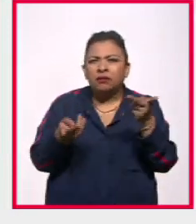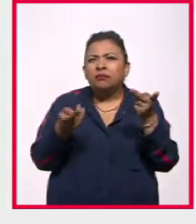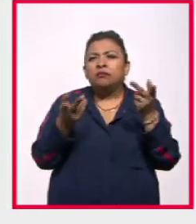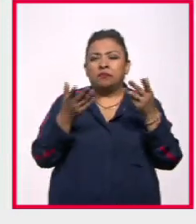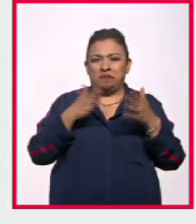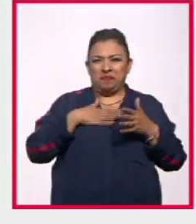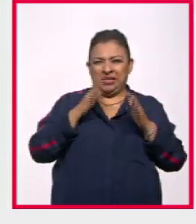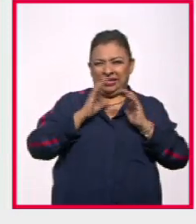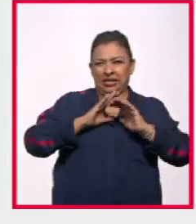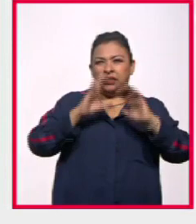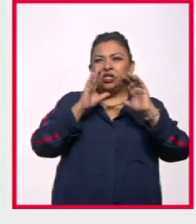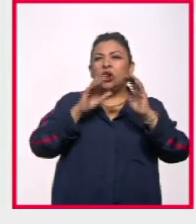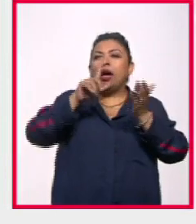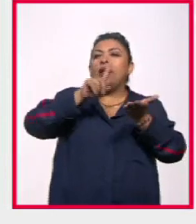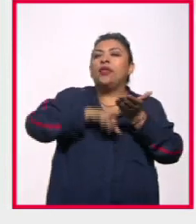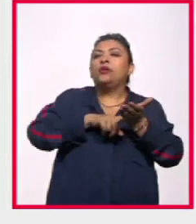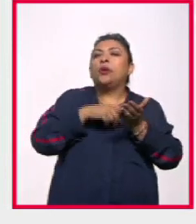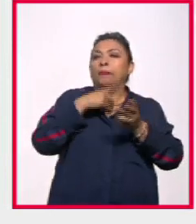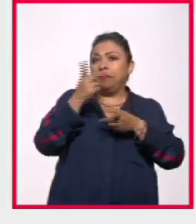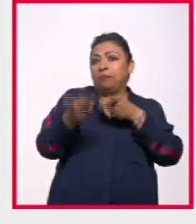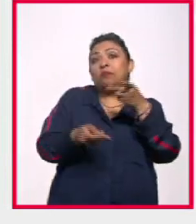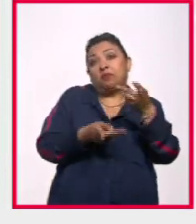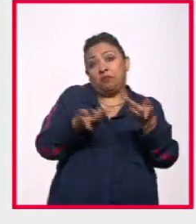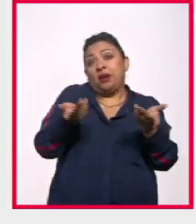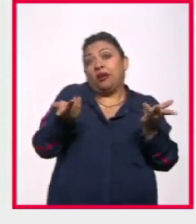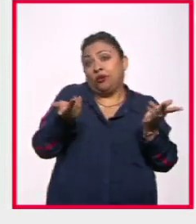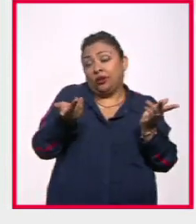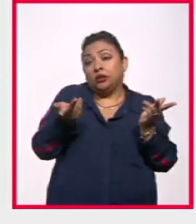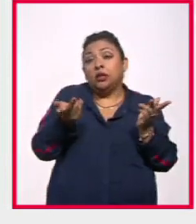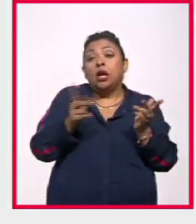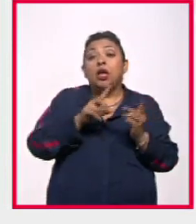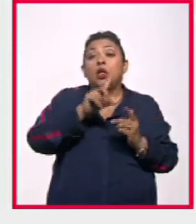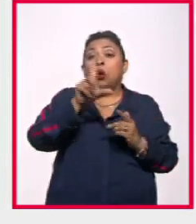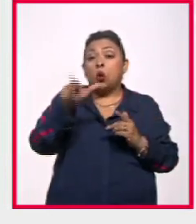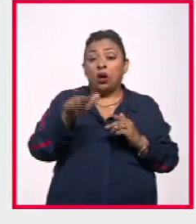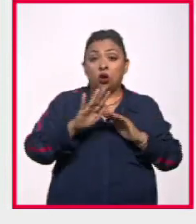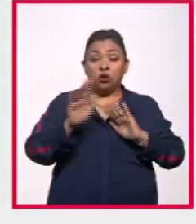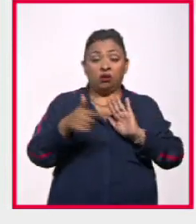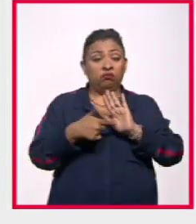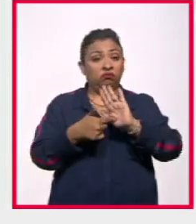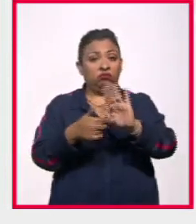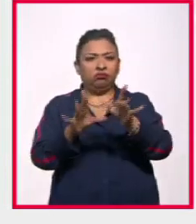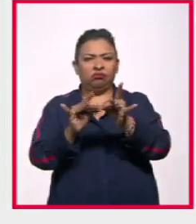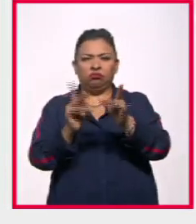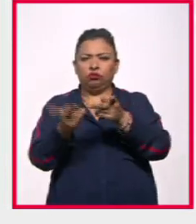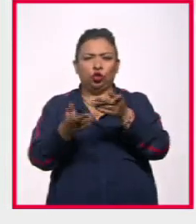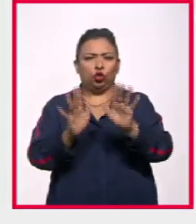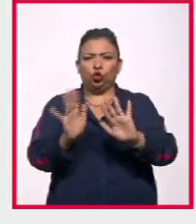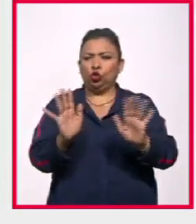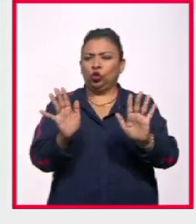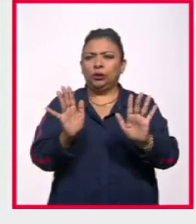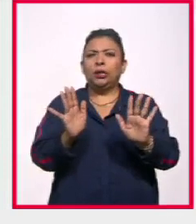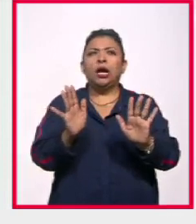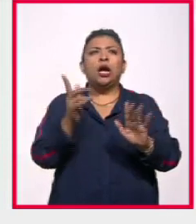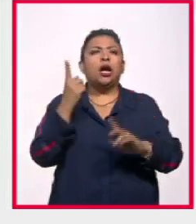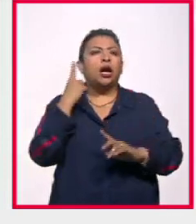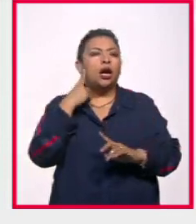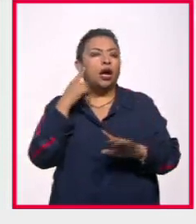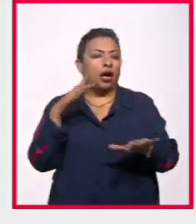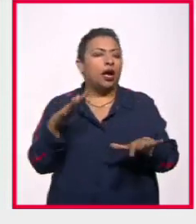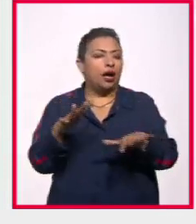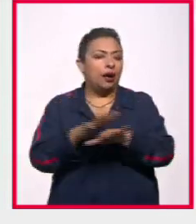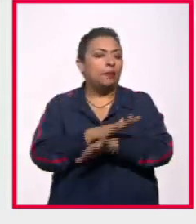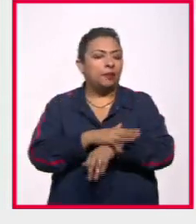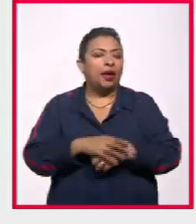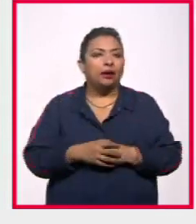Muchas de mis canciones son preguntas. Pero cuando ya vas a exponer, ya no preguntas. Ya el sonido va a cambiar un